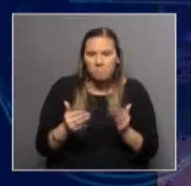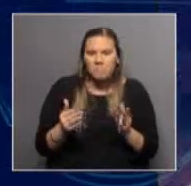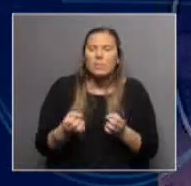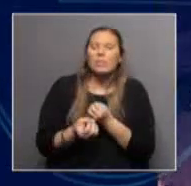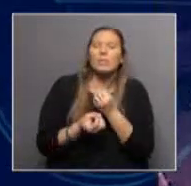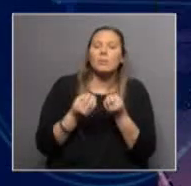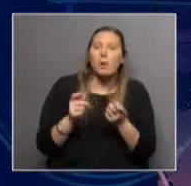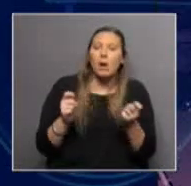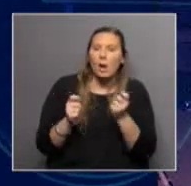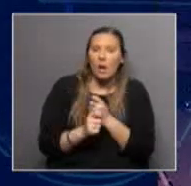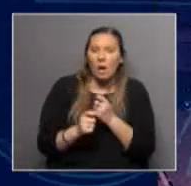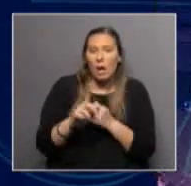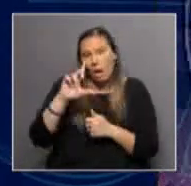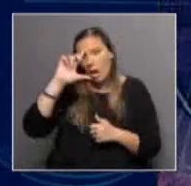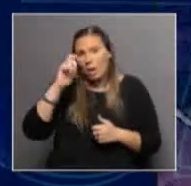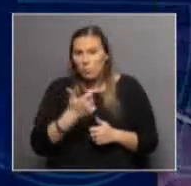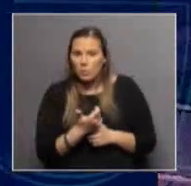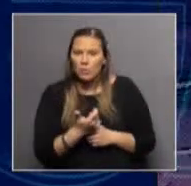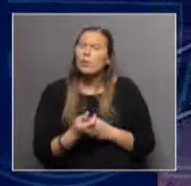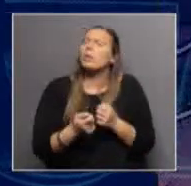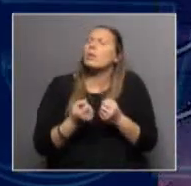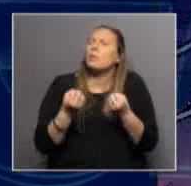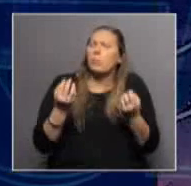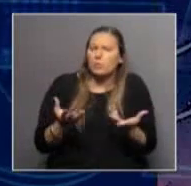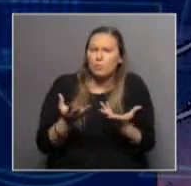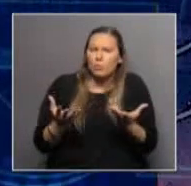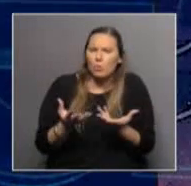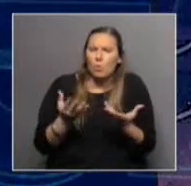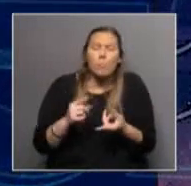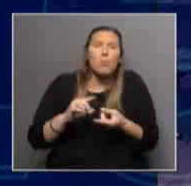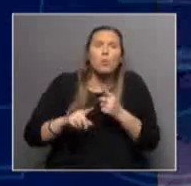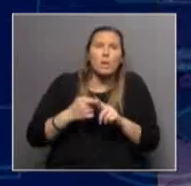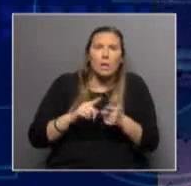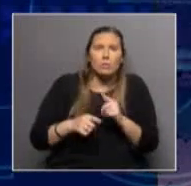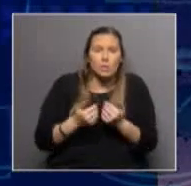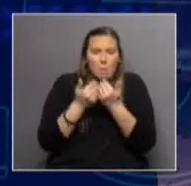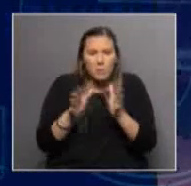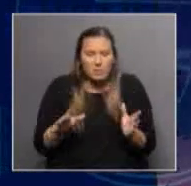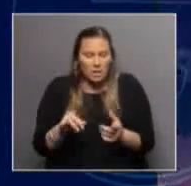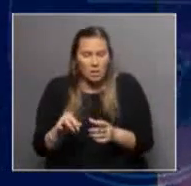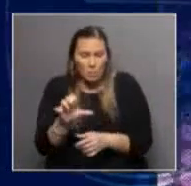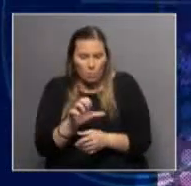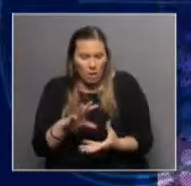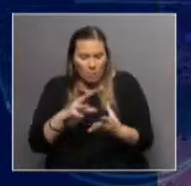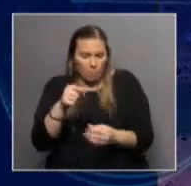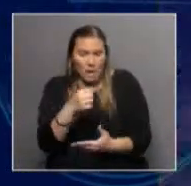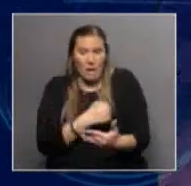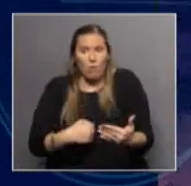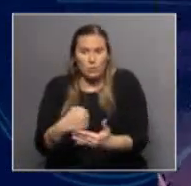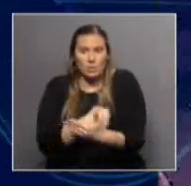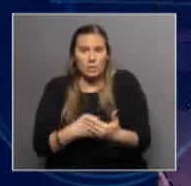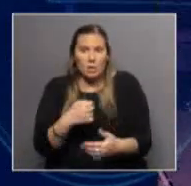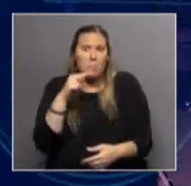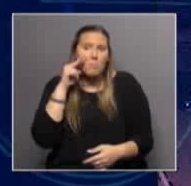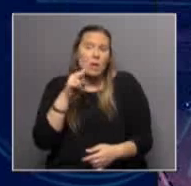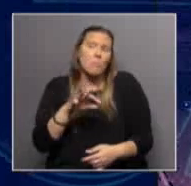pasó? ¿Les cambió la perspectiva? ¿Cómo dirías que se relaciona eso con empezar un emprendimiento así? Y miramos la